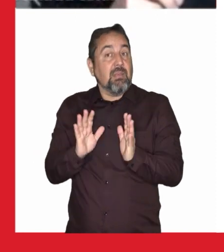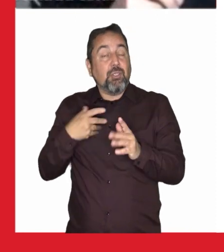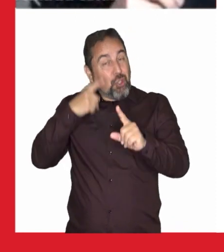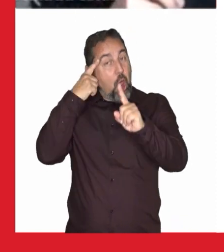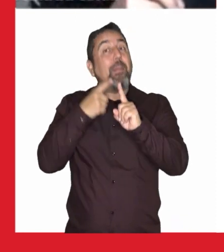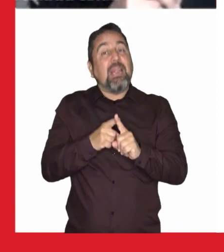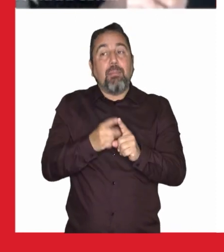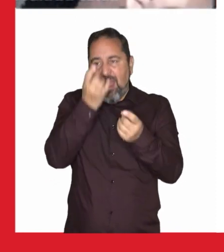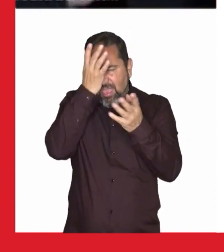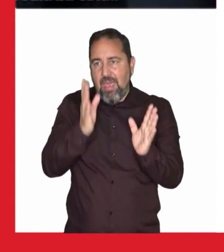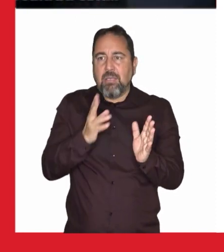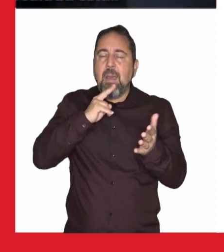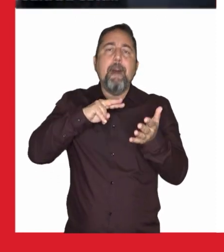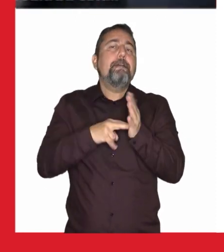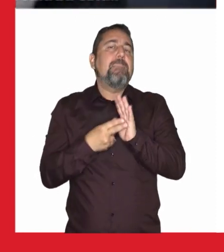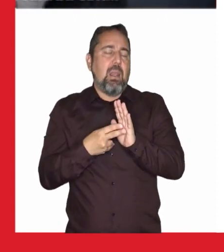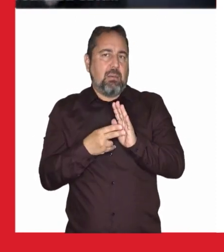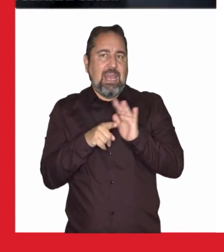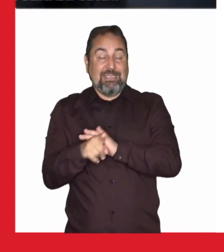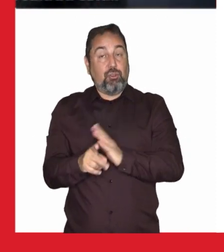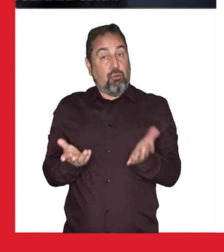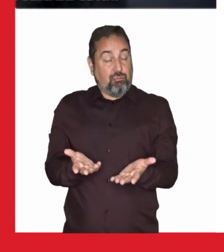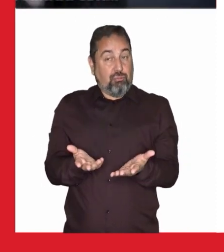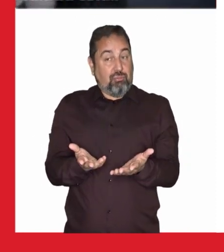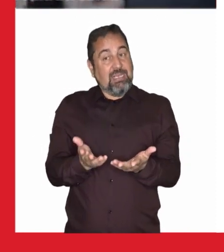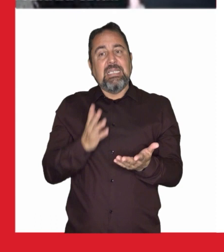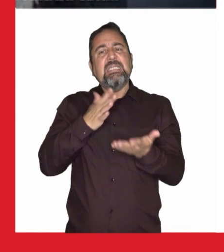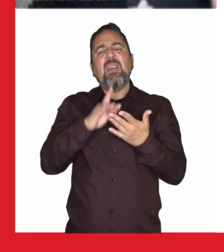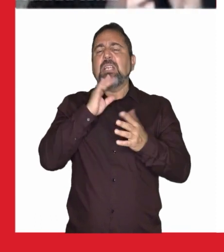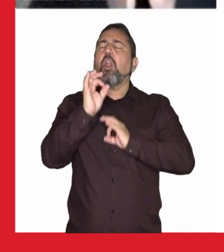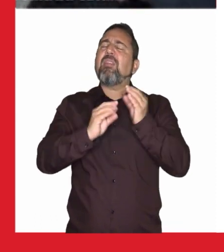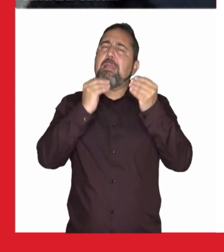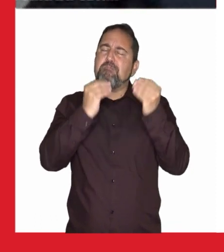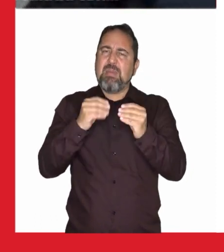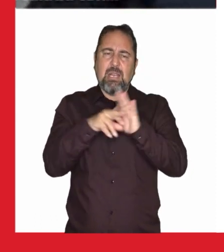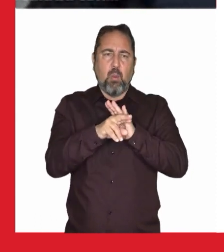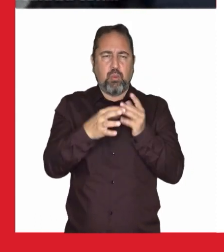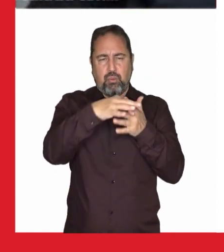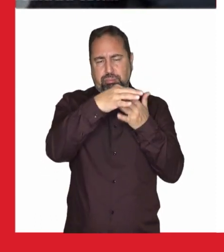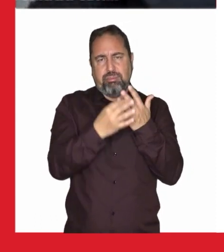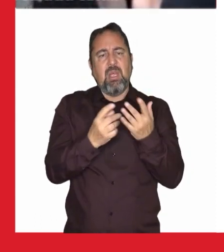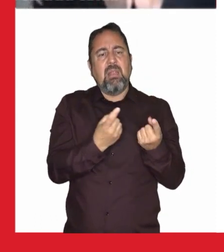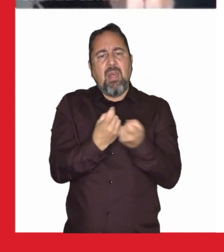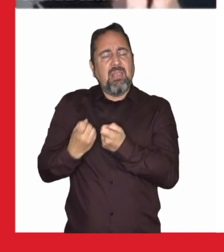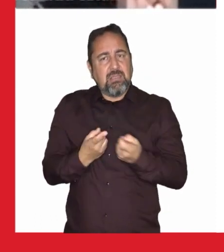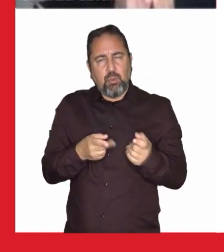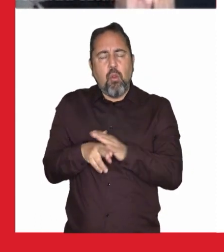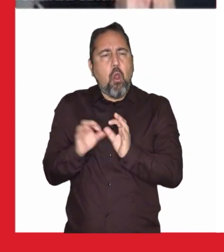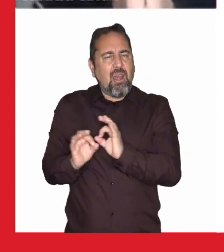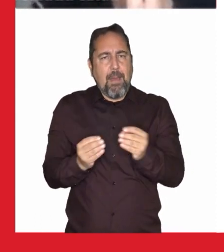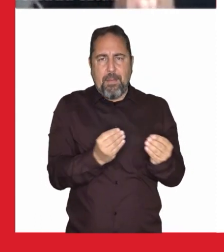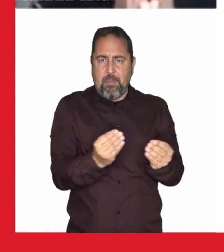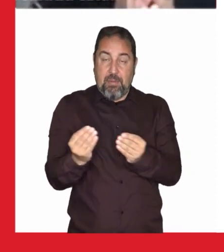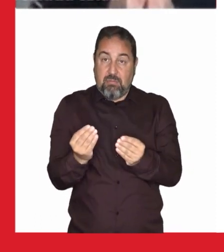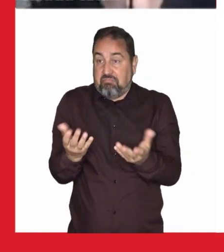financieros, ¿de acuerdo? Entonces, el objetivo de esta idea de hacer un plan de gestión es organizar bien los